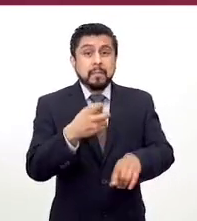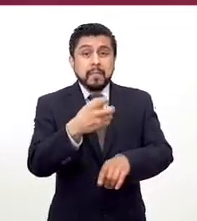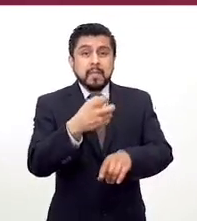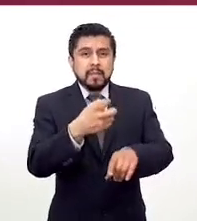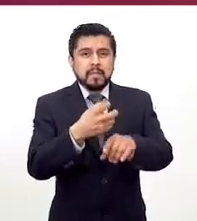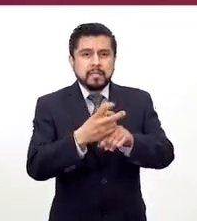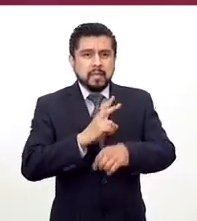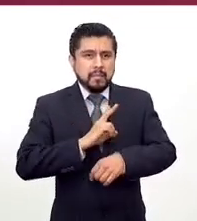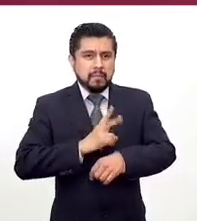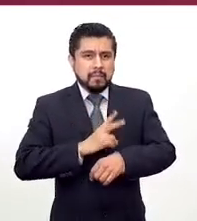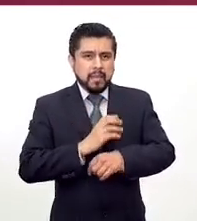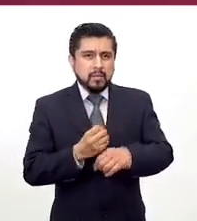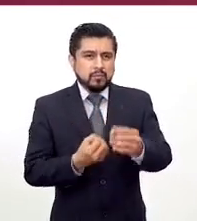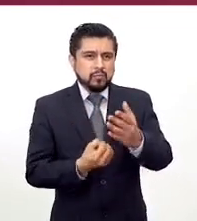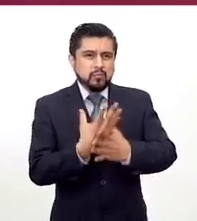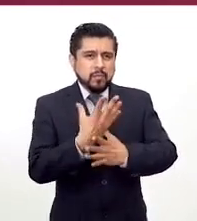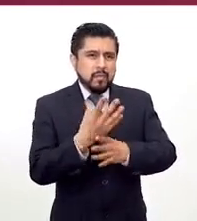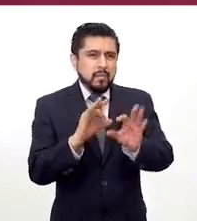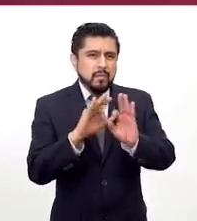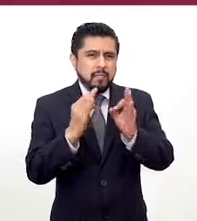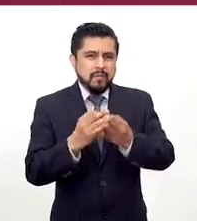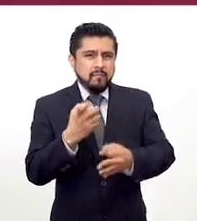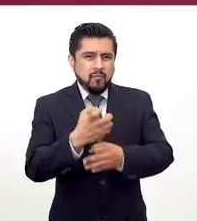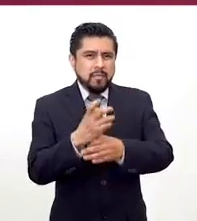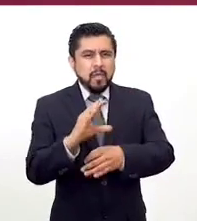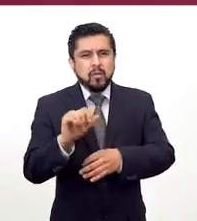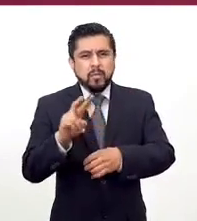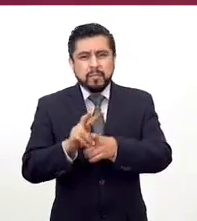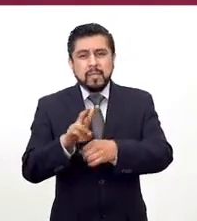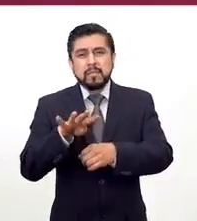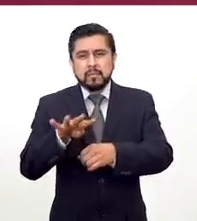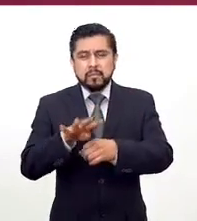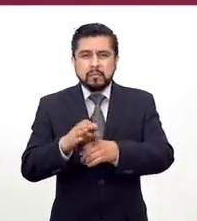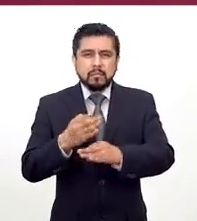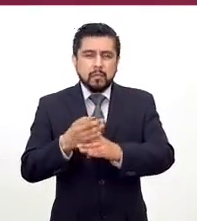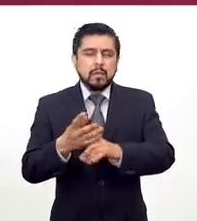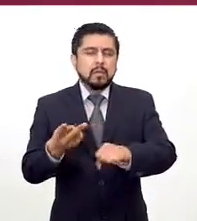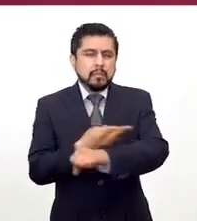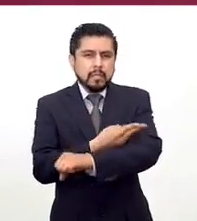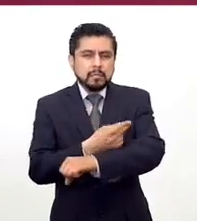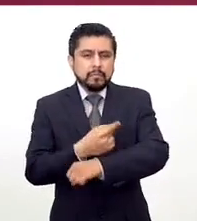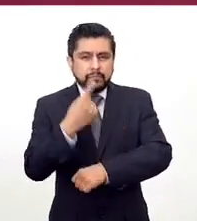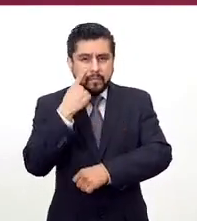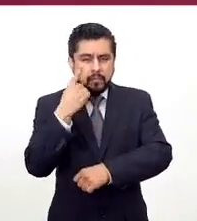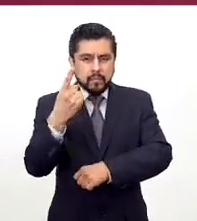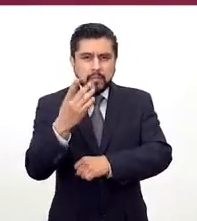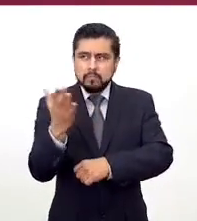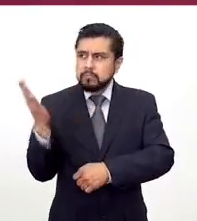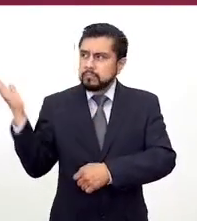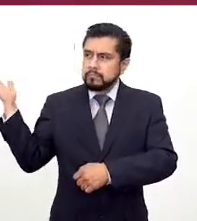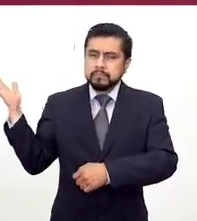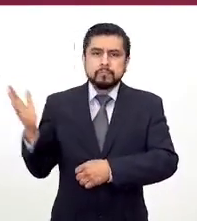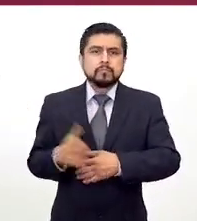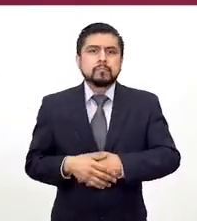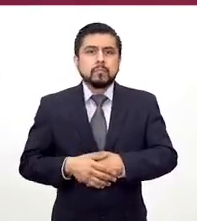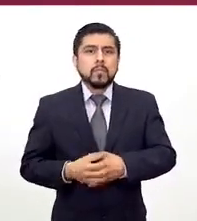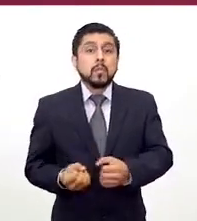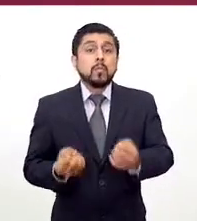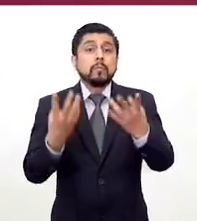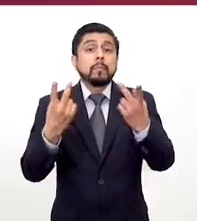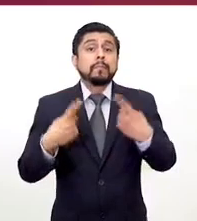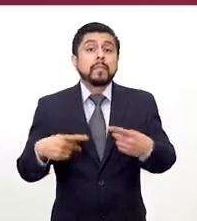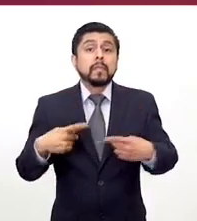variante del virus que causa el COVID-19 en este caso. Entonces, miren, esta es una gráfica que muestra el número